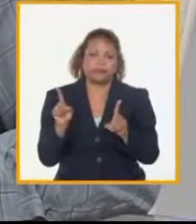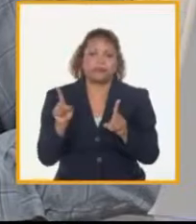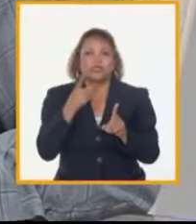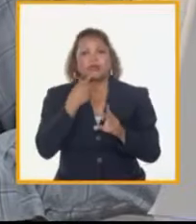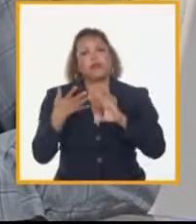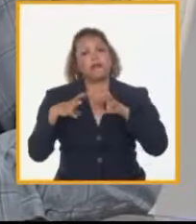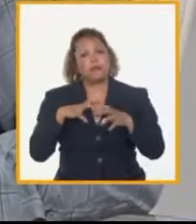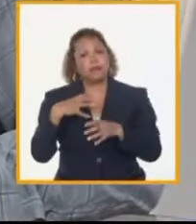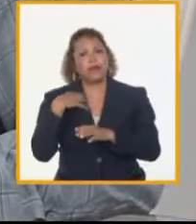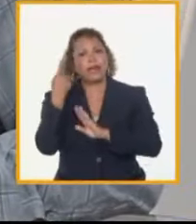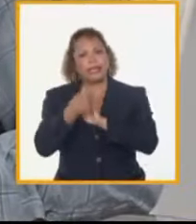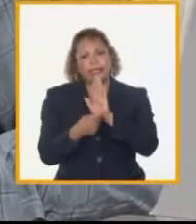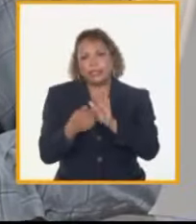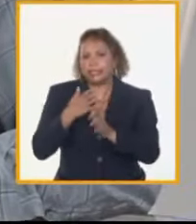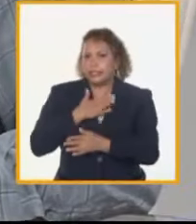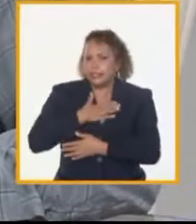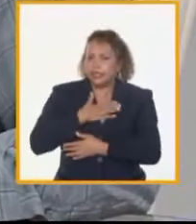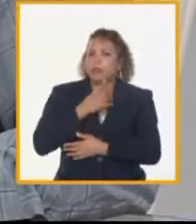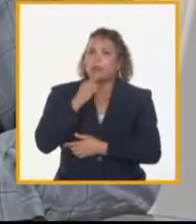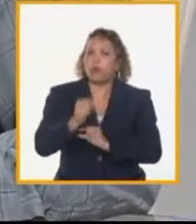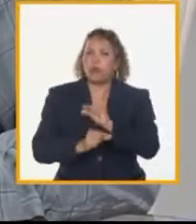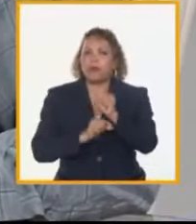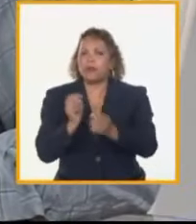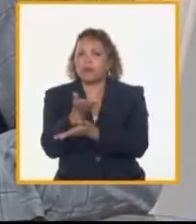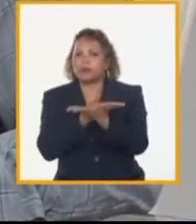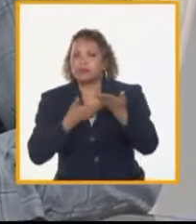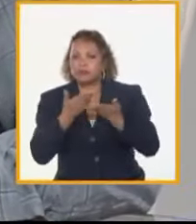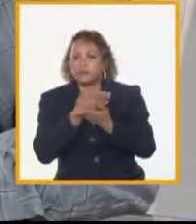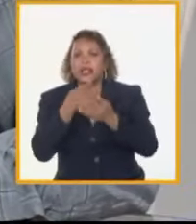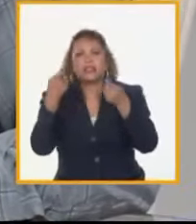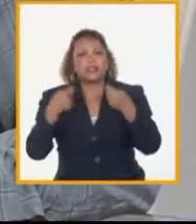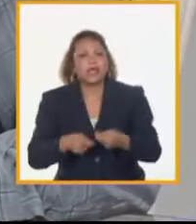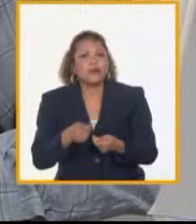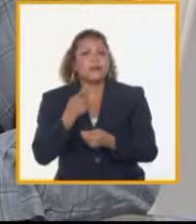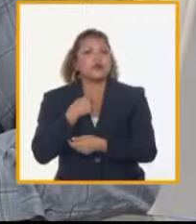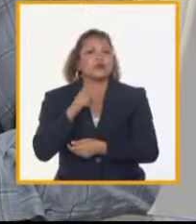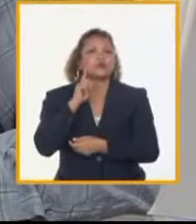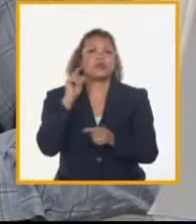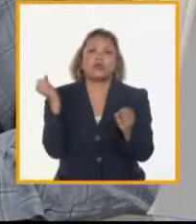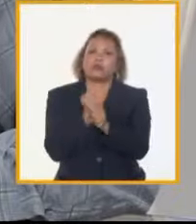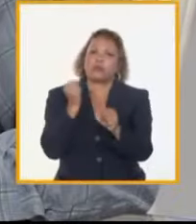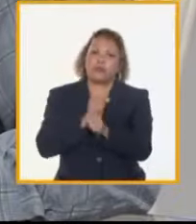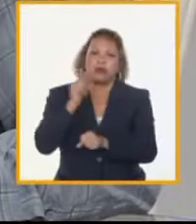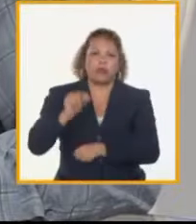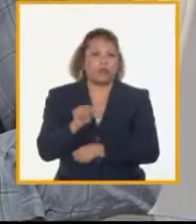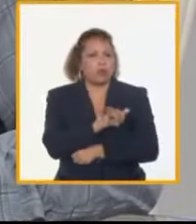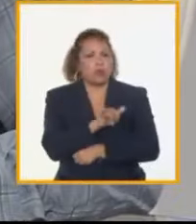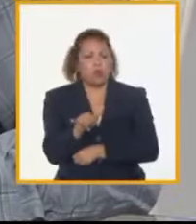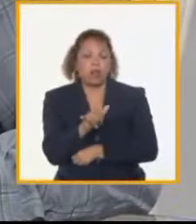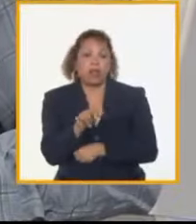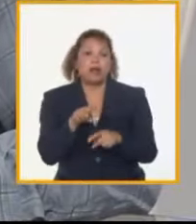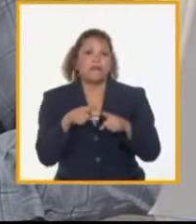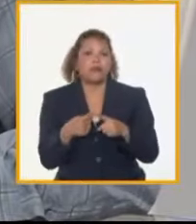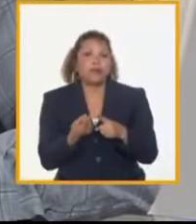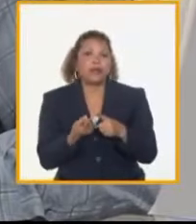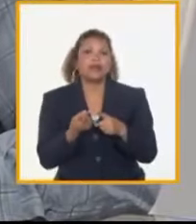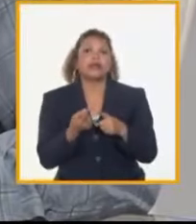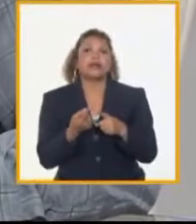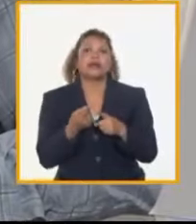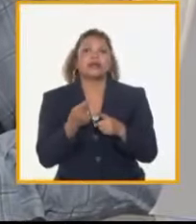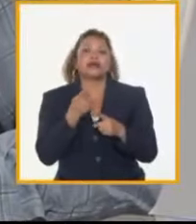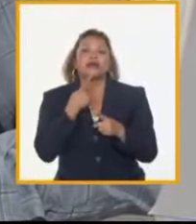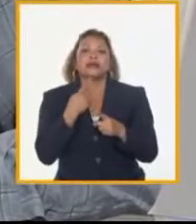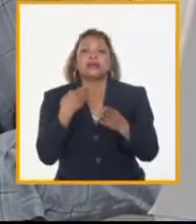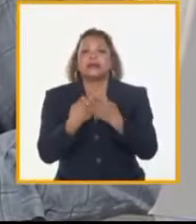tenemos, que lo hemos ido compartiendo. Hay que escuchar también a nuestros trabajadores, porque dan sugerencias, porque